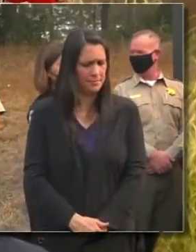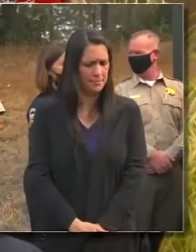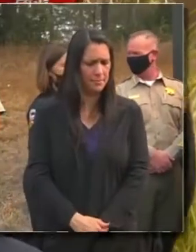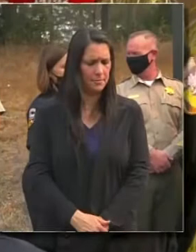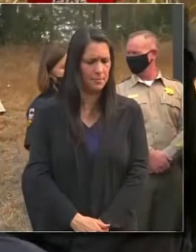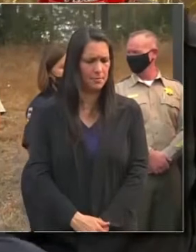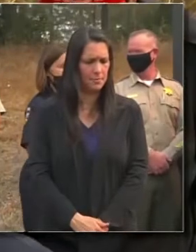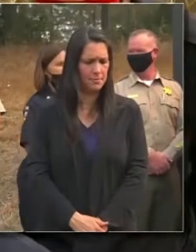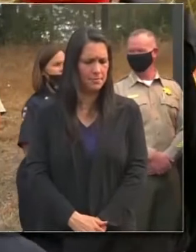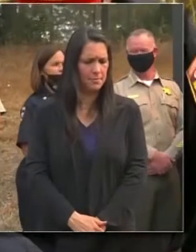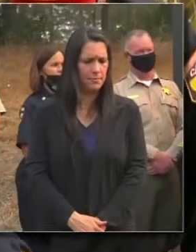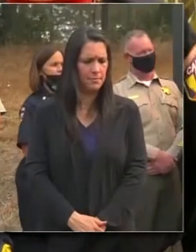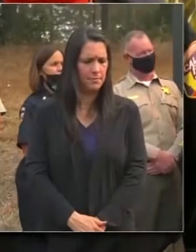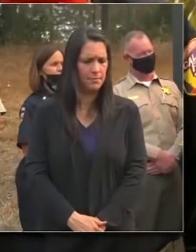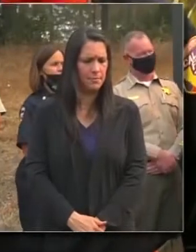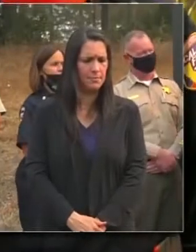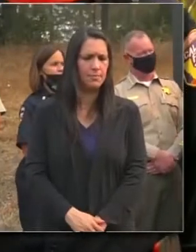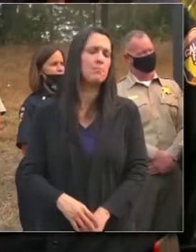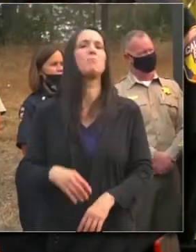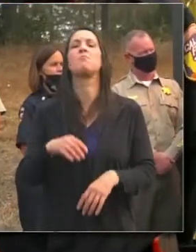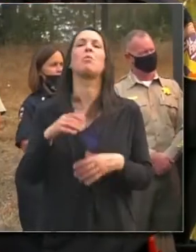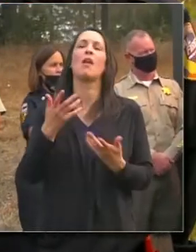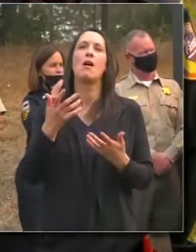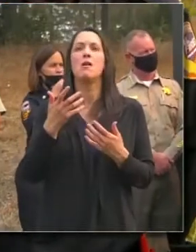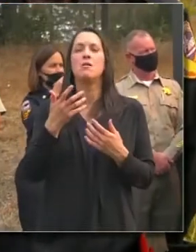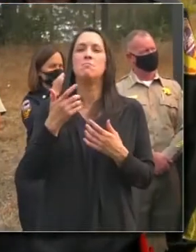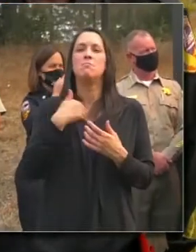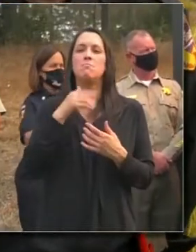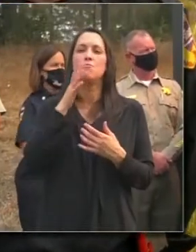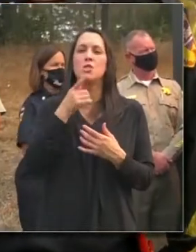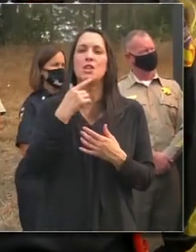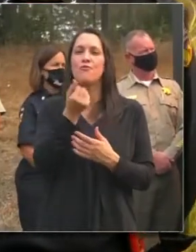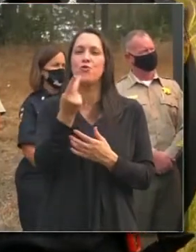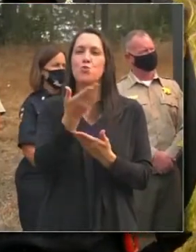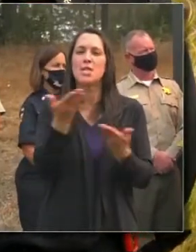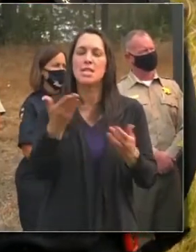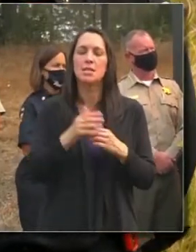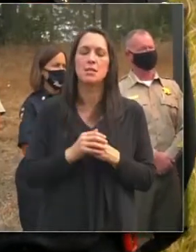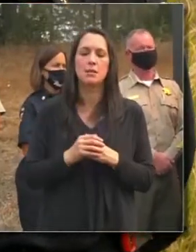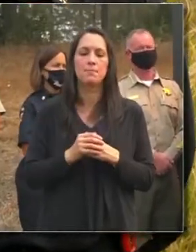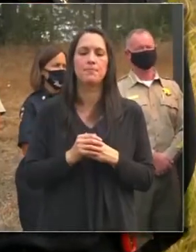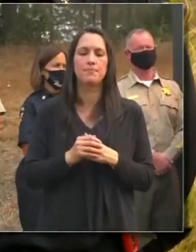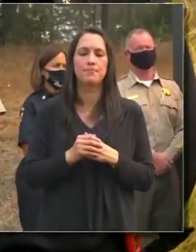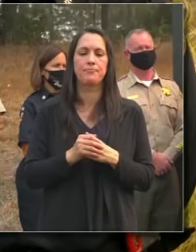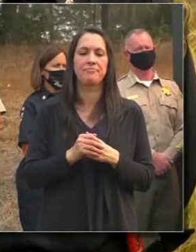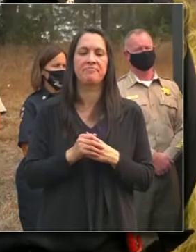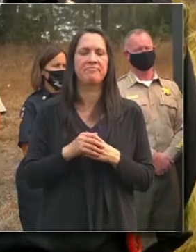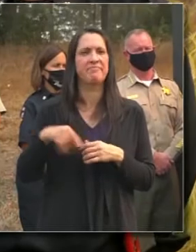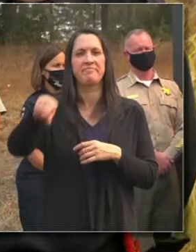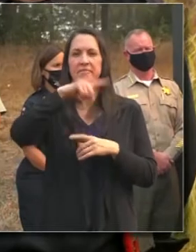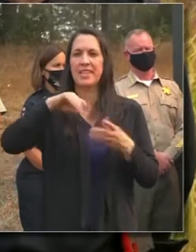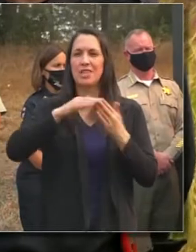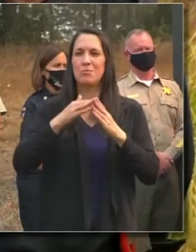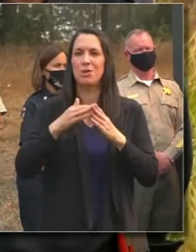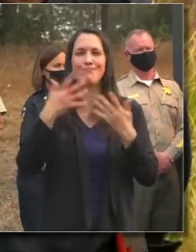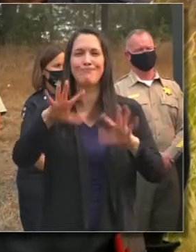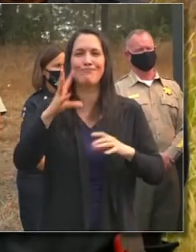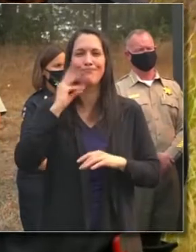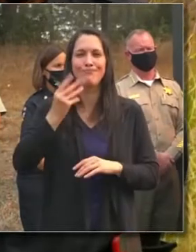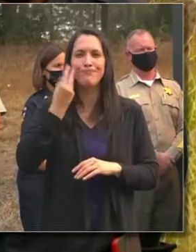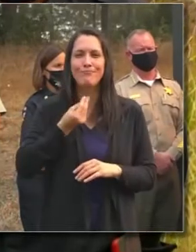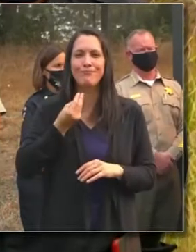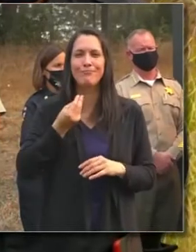el comienzo yo diría que hay varios factores uno es que somos una comunidad que ha tenido más